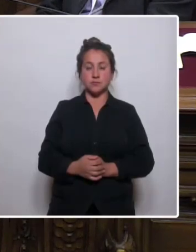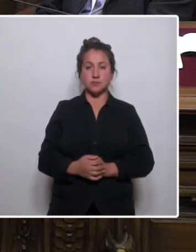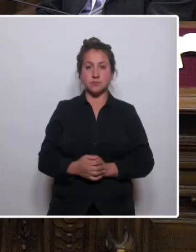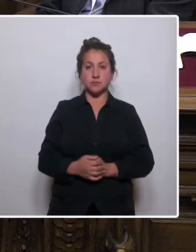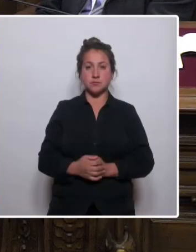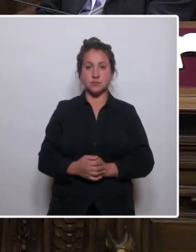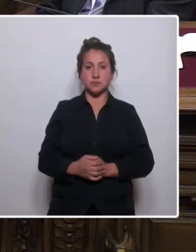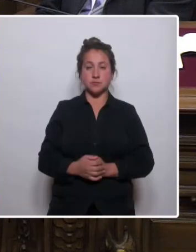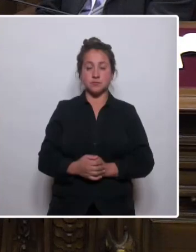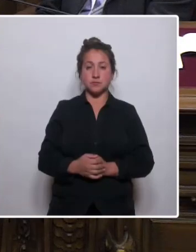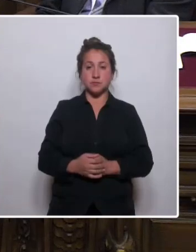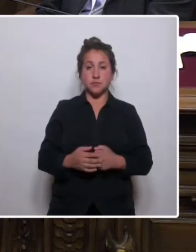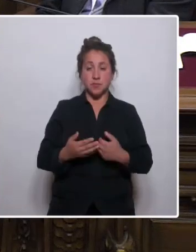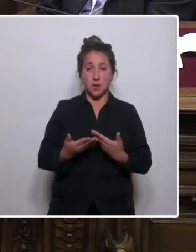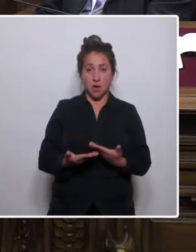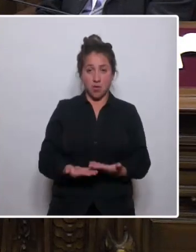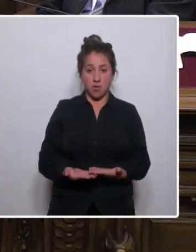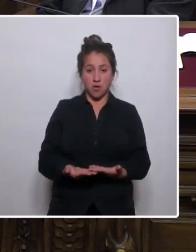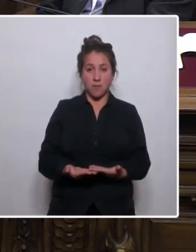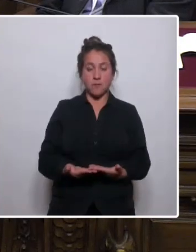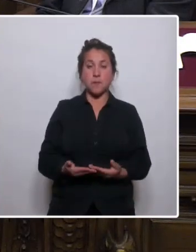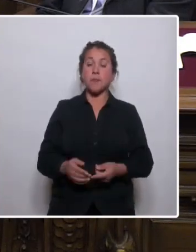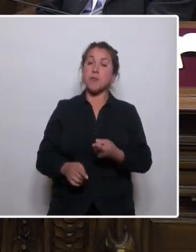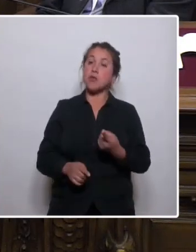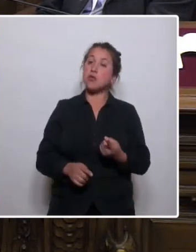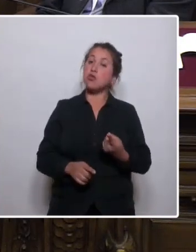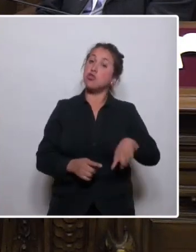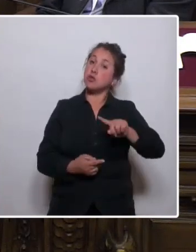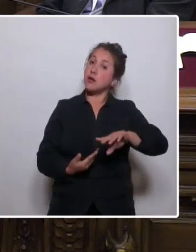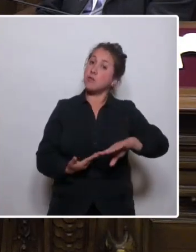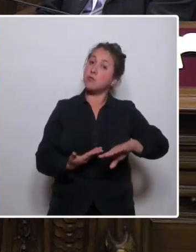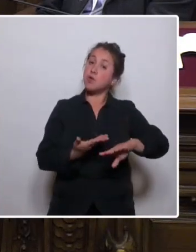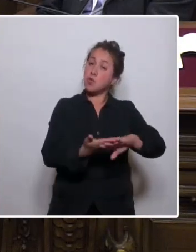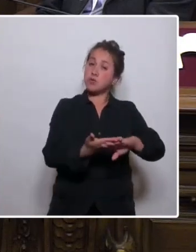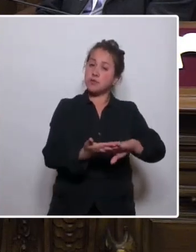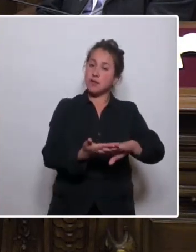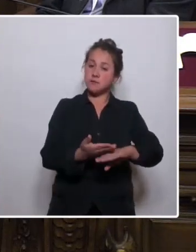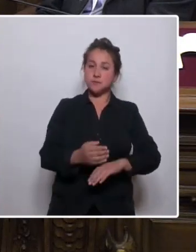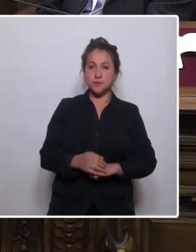A continuación, hay otra propuesta